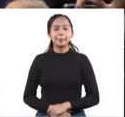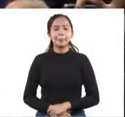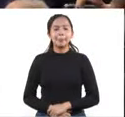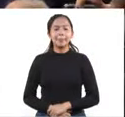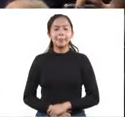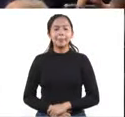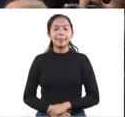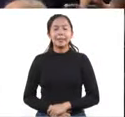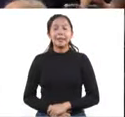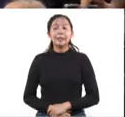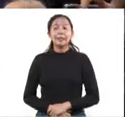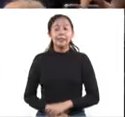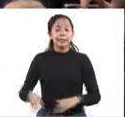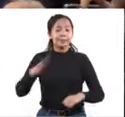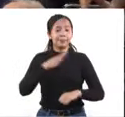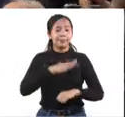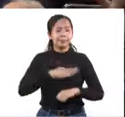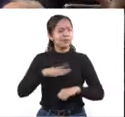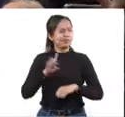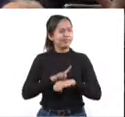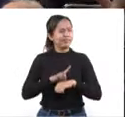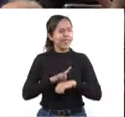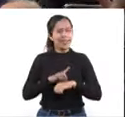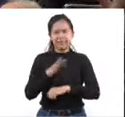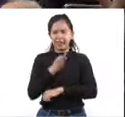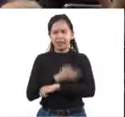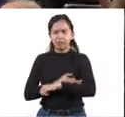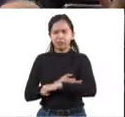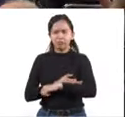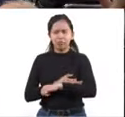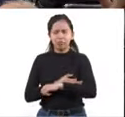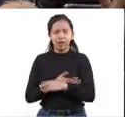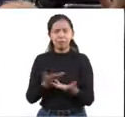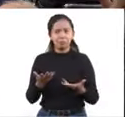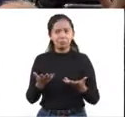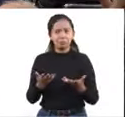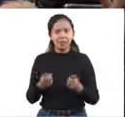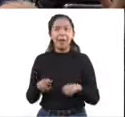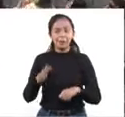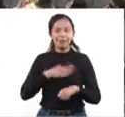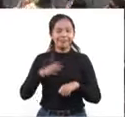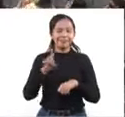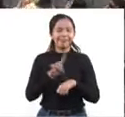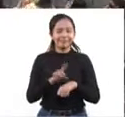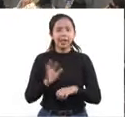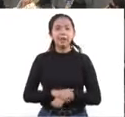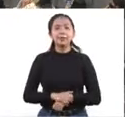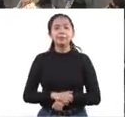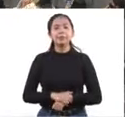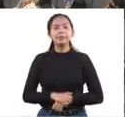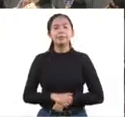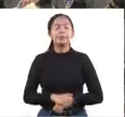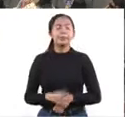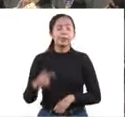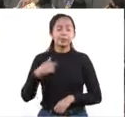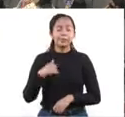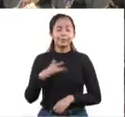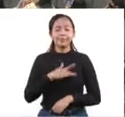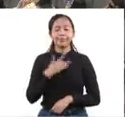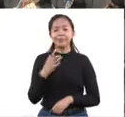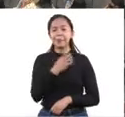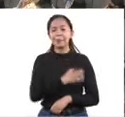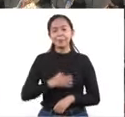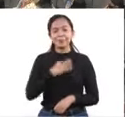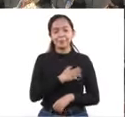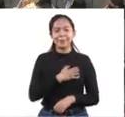Muy buenos, no sé si son días o tardes ya. Días. Me da mucha alegría